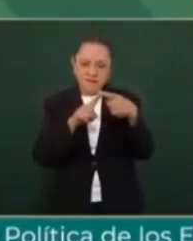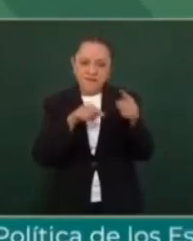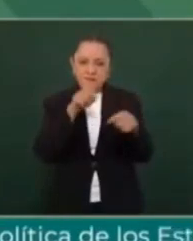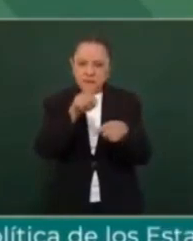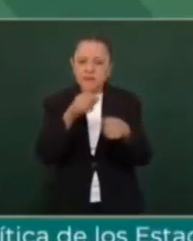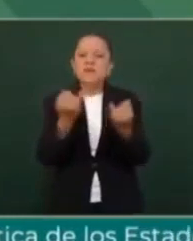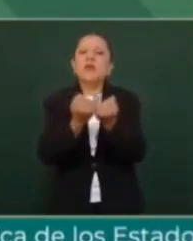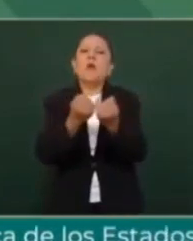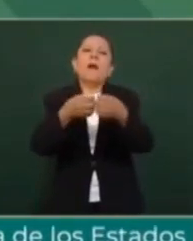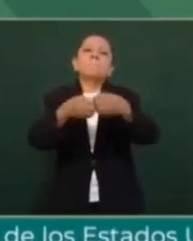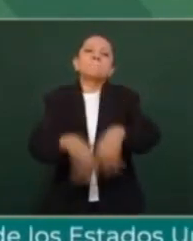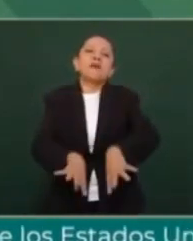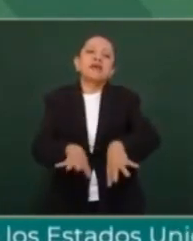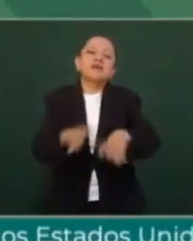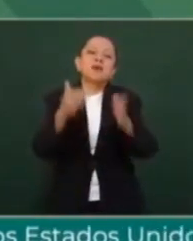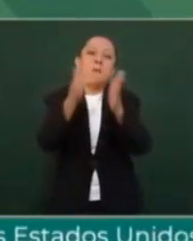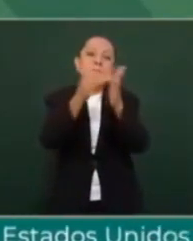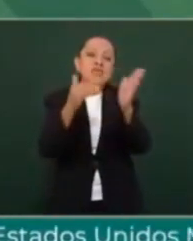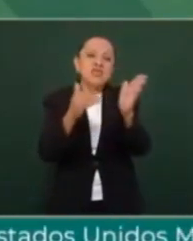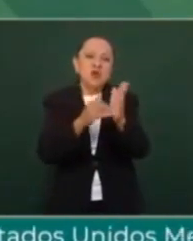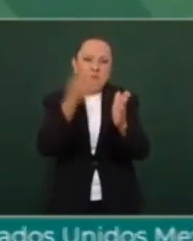mismo, ¿no? Es